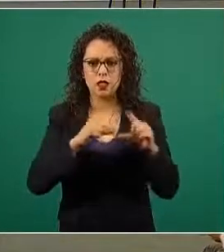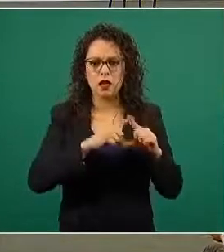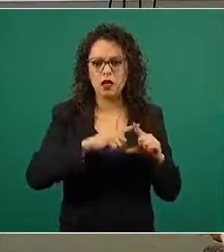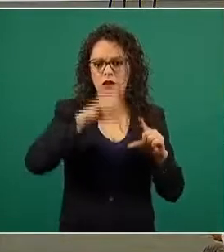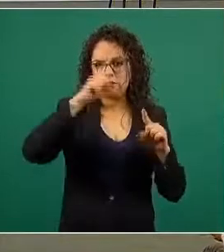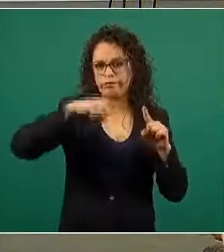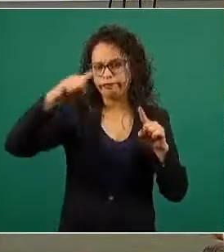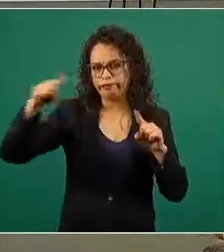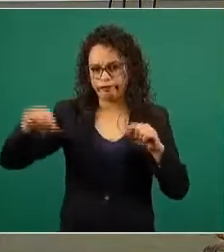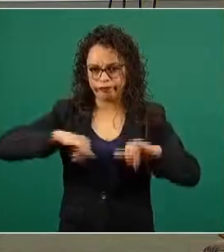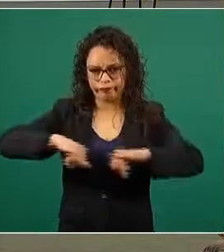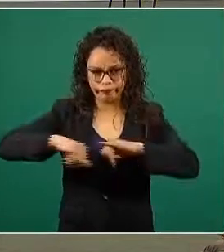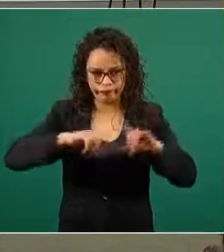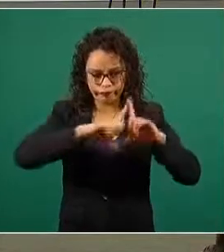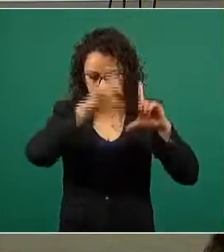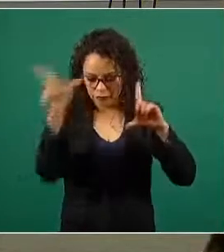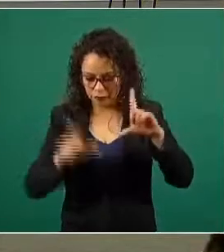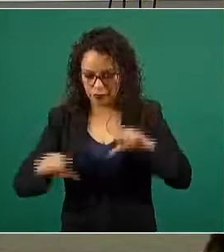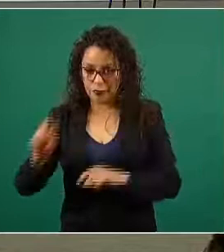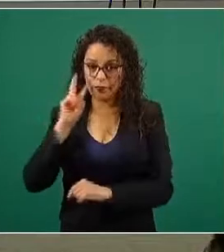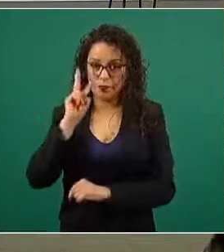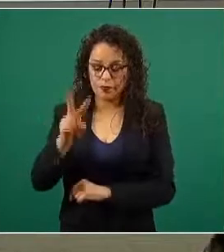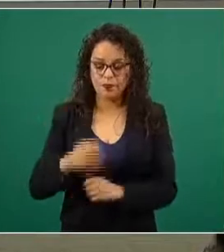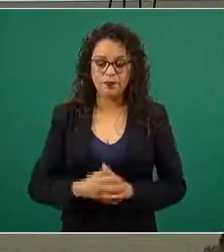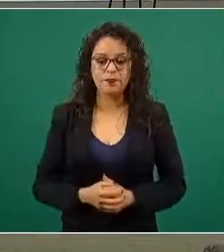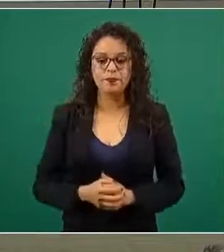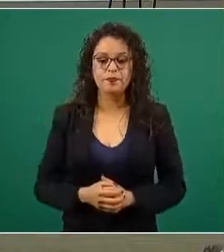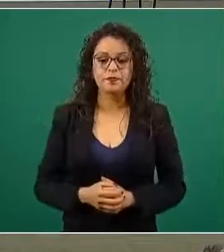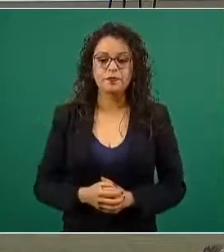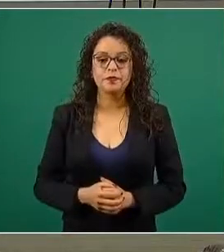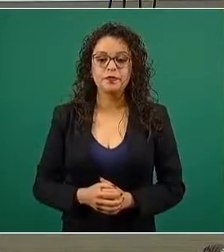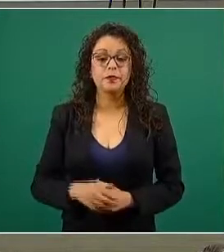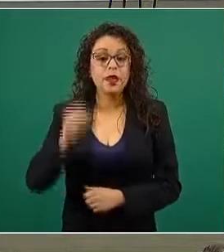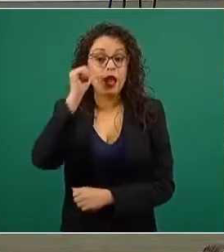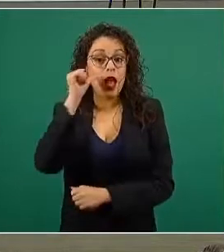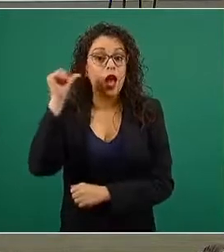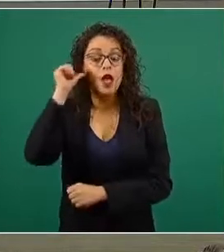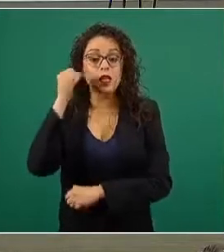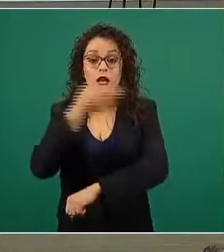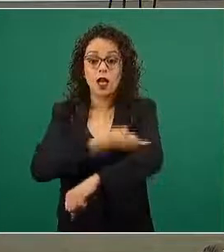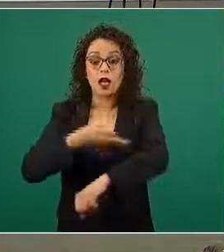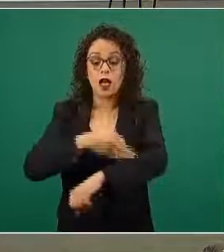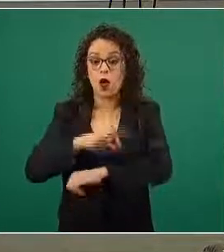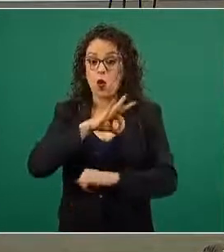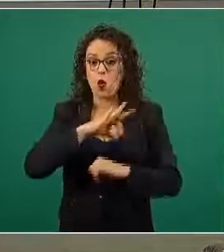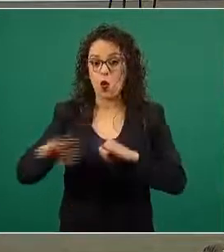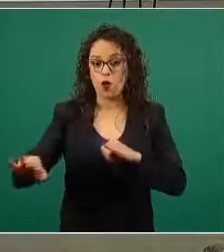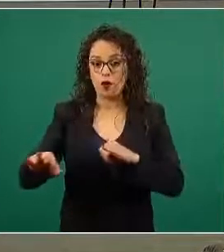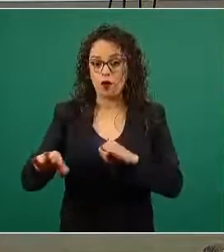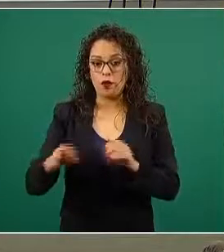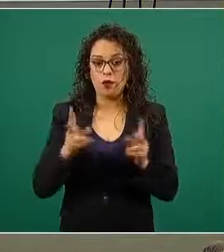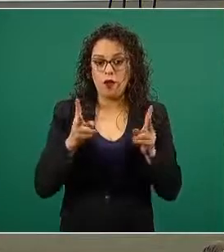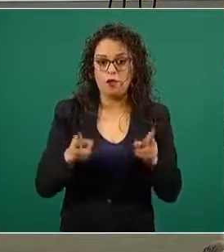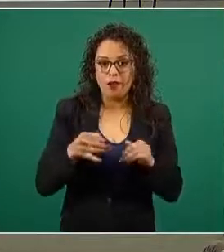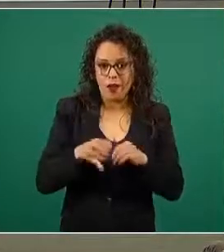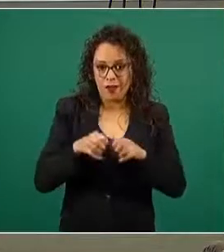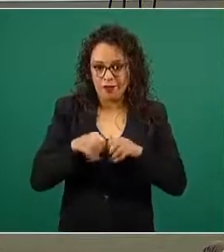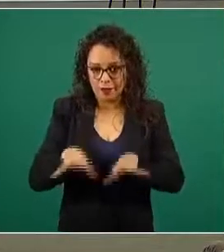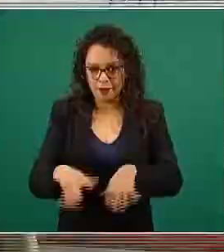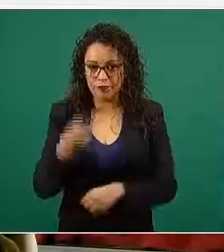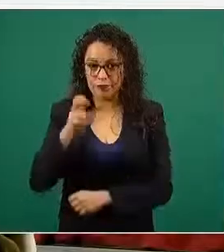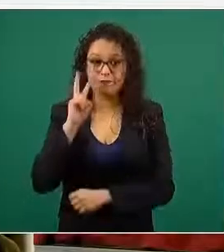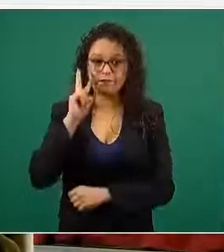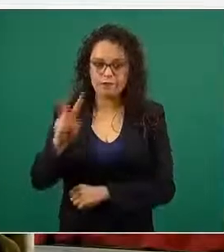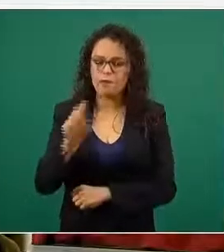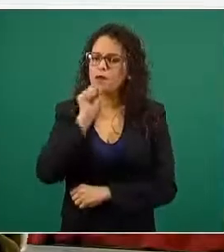de la epidemia en el estado actual. El corte de información es de ayer por la tarde. de modo que está actualizada la realidad epidemiológica. Esta es la